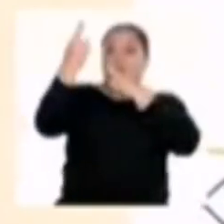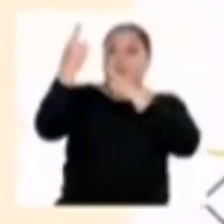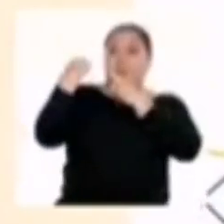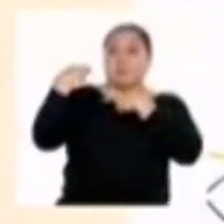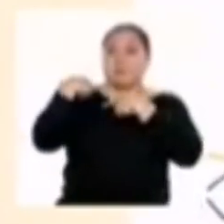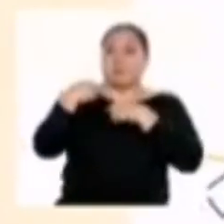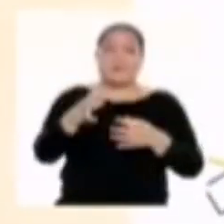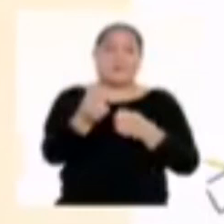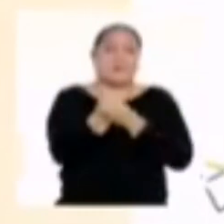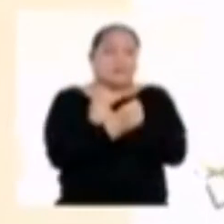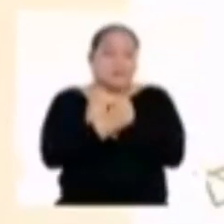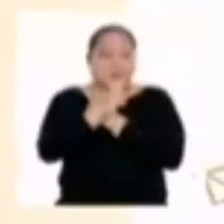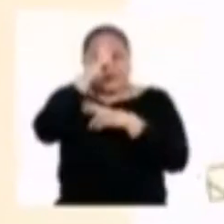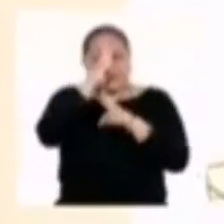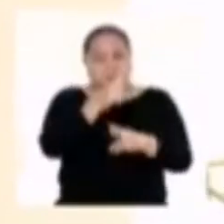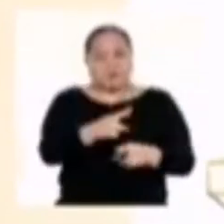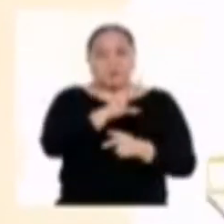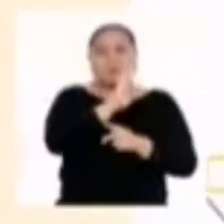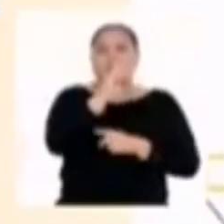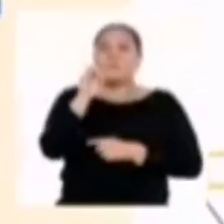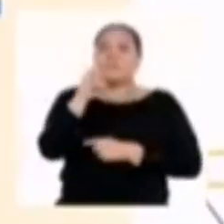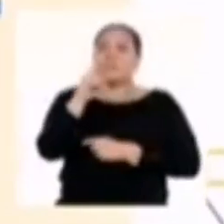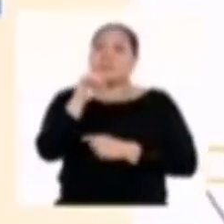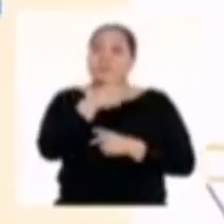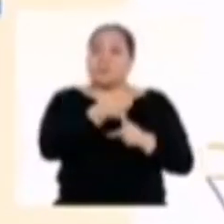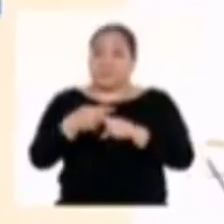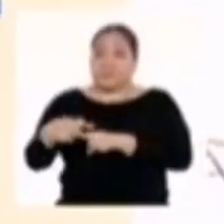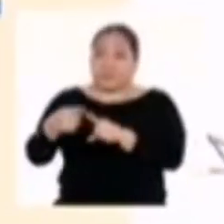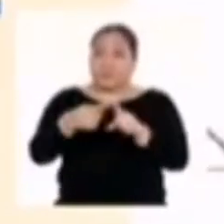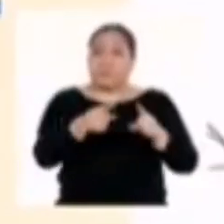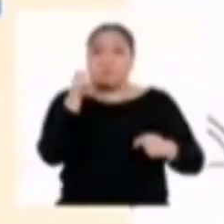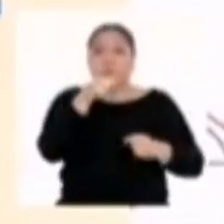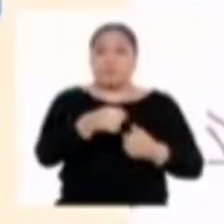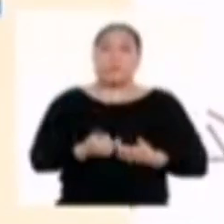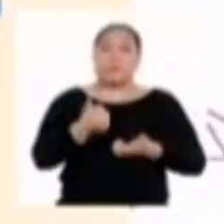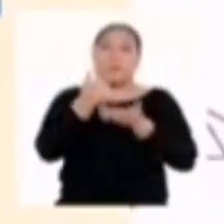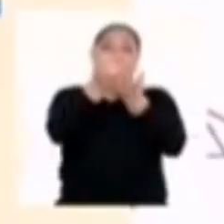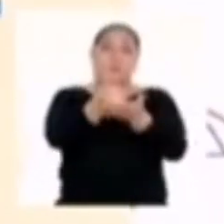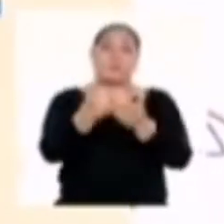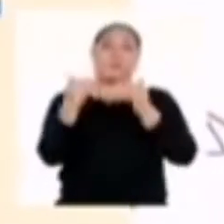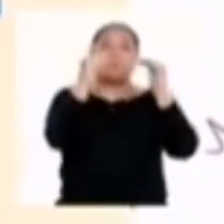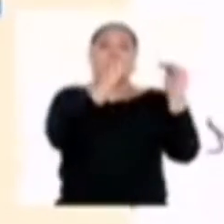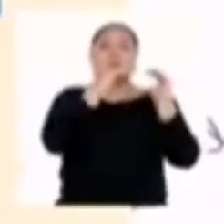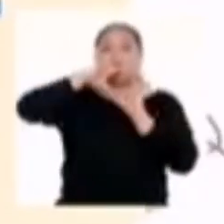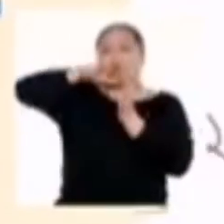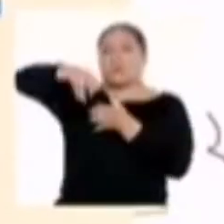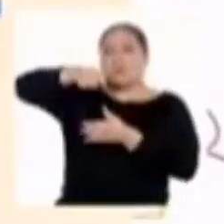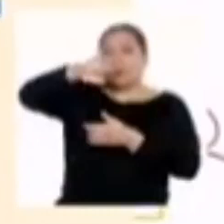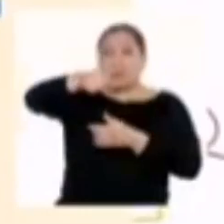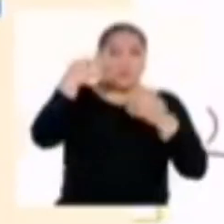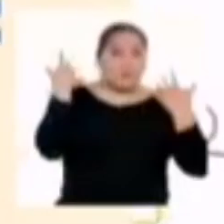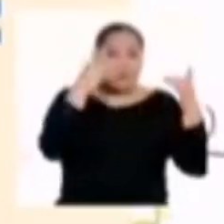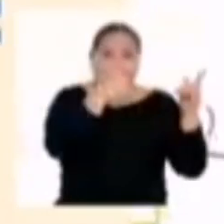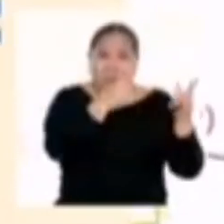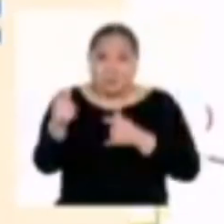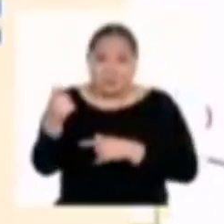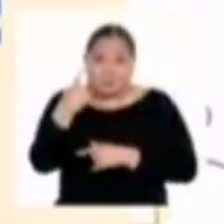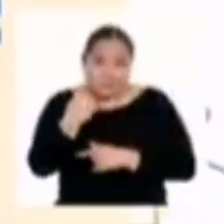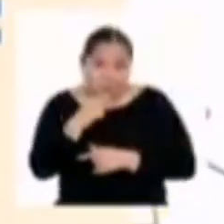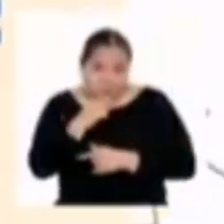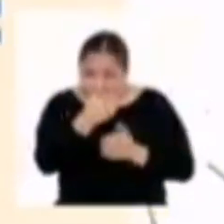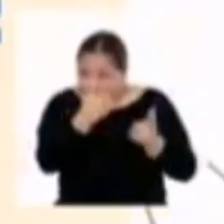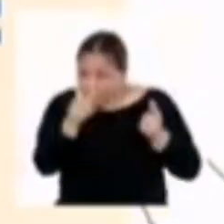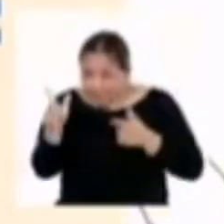respetando y amando nuestra biodiversidad, que aporta mucho al equilibrio natural de nuestro planeta. ¿Y tú, ya estás lista o listo para ejercer